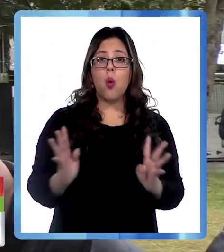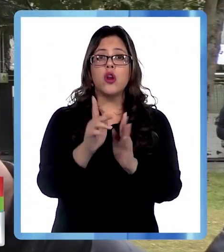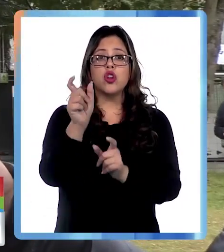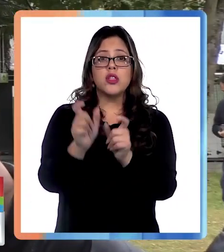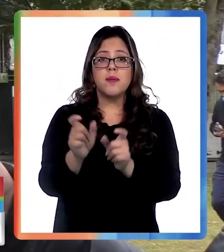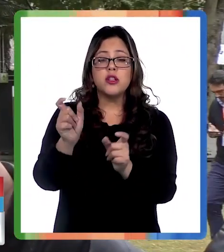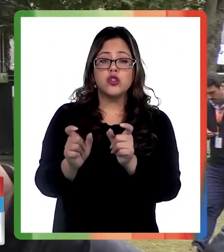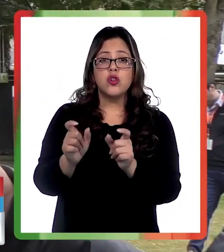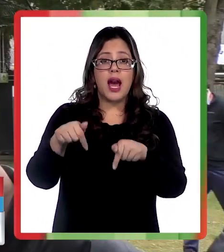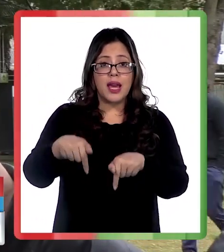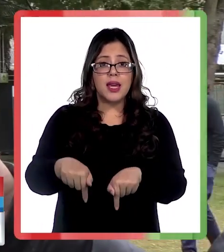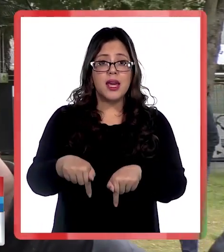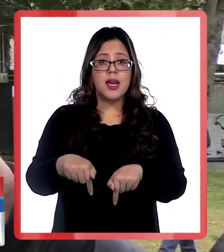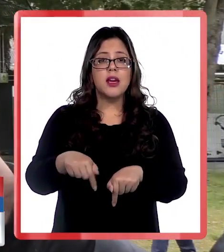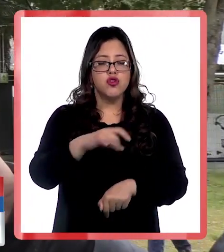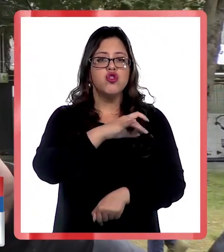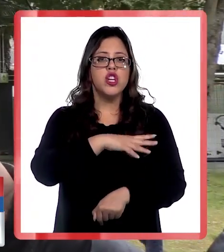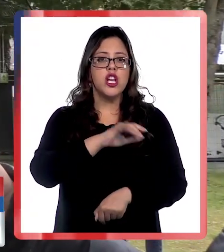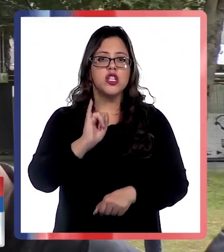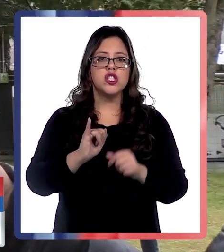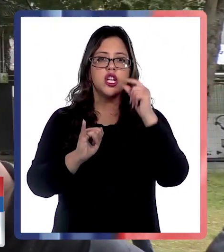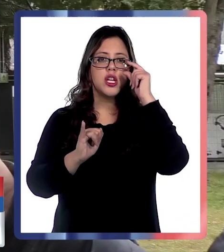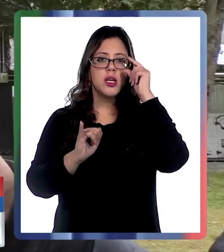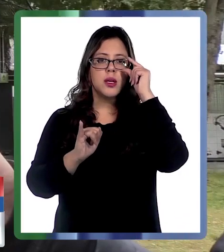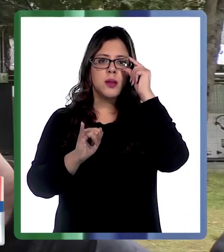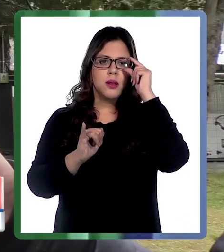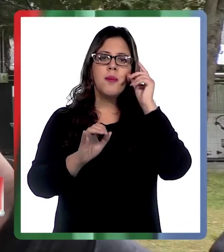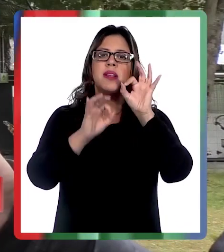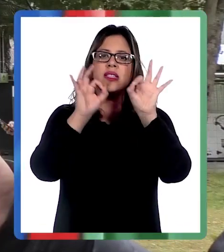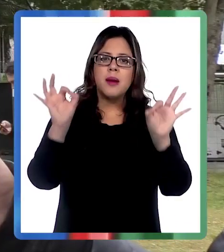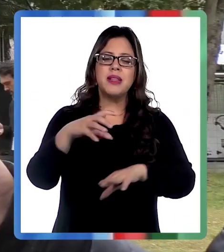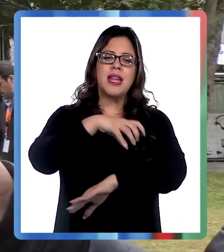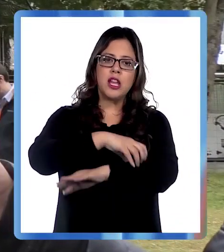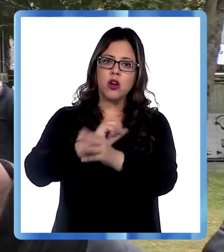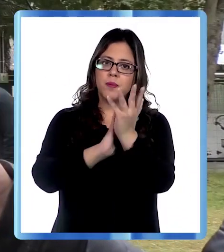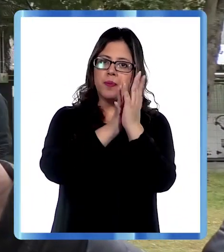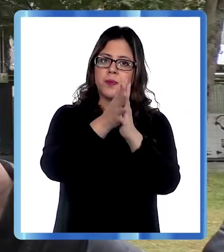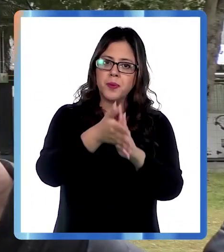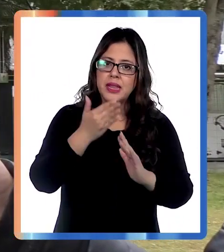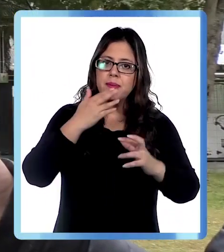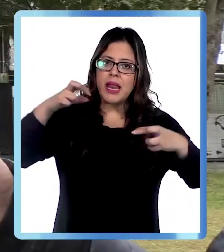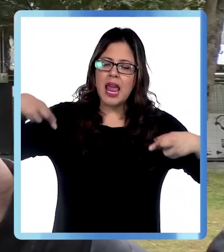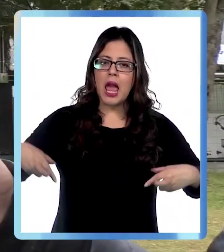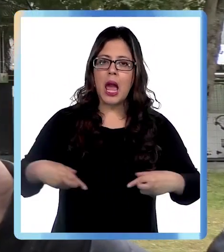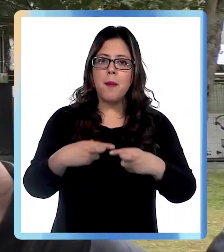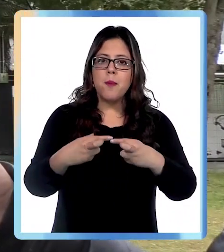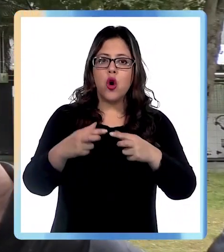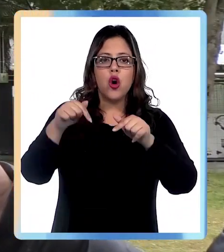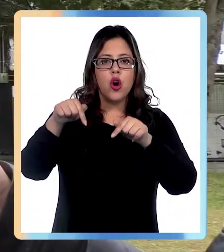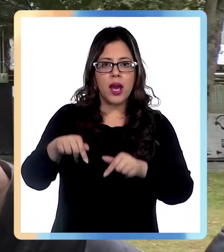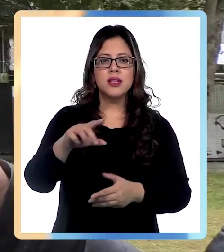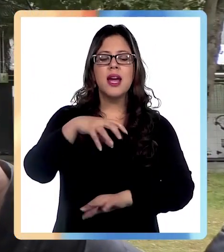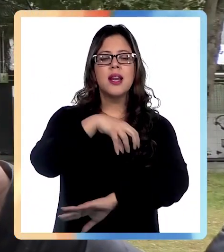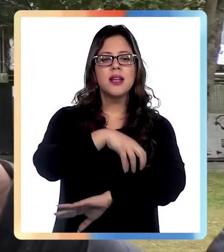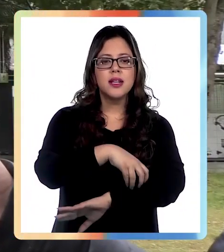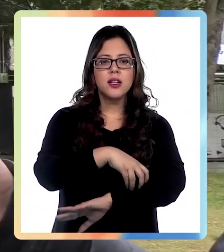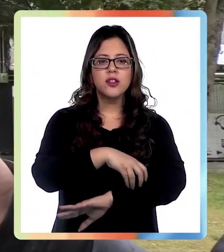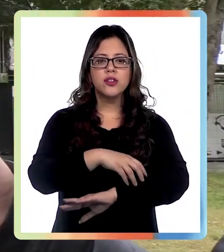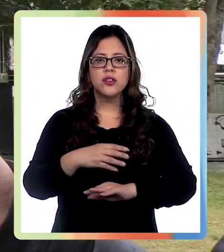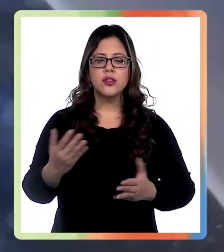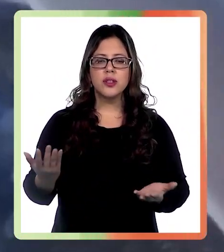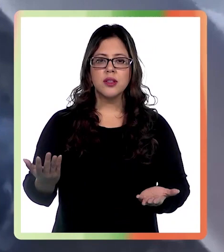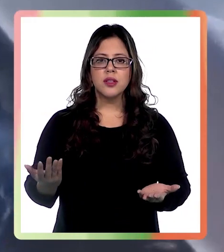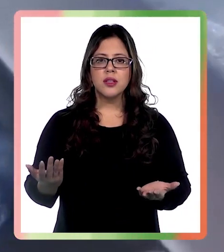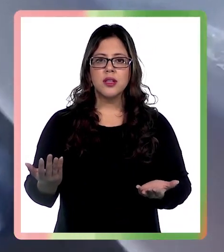encuentro de de volcanes a nivel internacional sea se realice en Chile en particular en en la región de araucanía y en pucón dado que este es